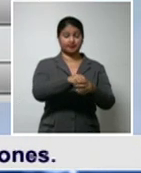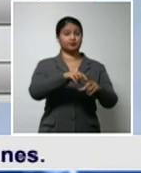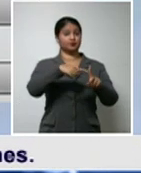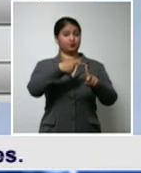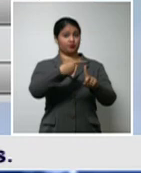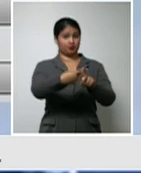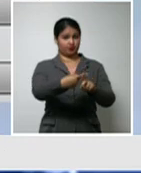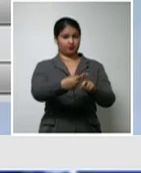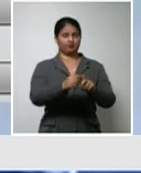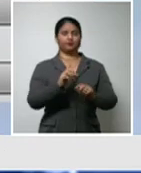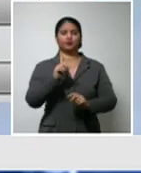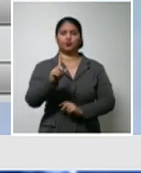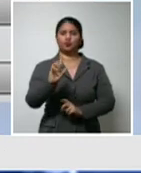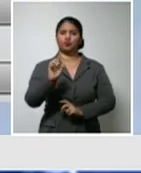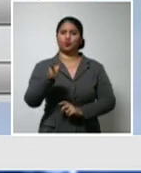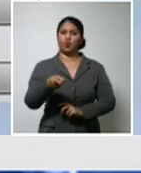de